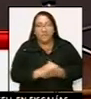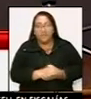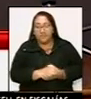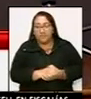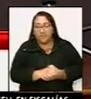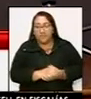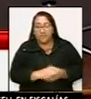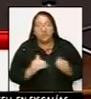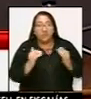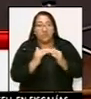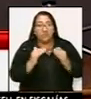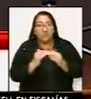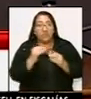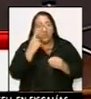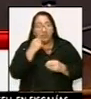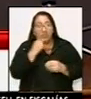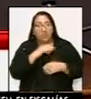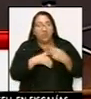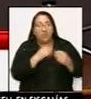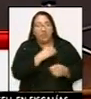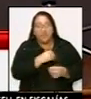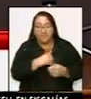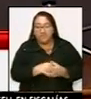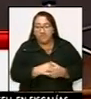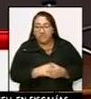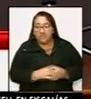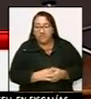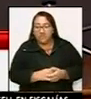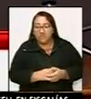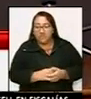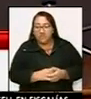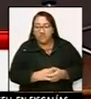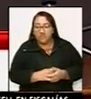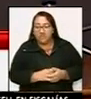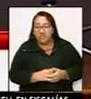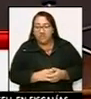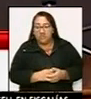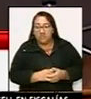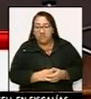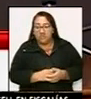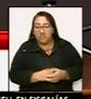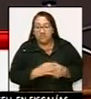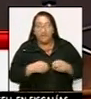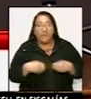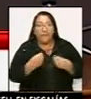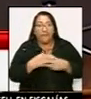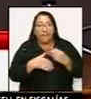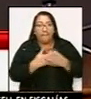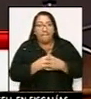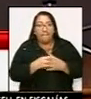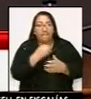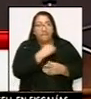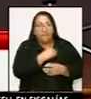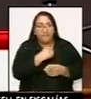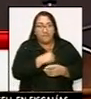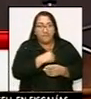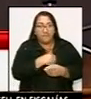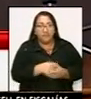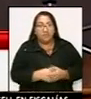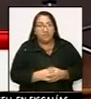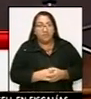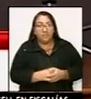la paridad en cuanto a los ministerios. La paridad para la designación de ministras.